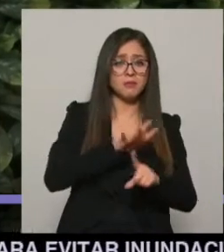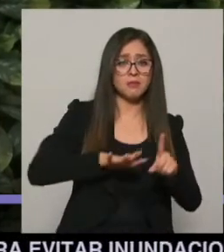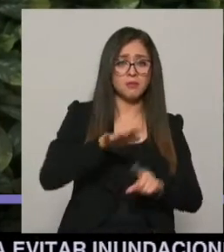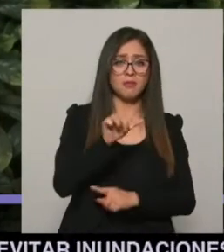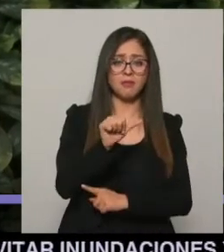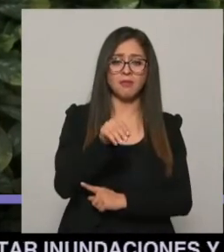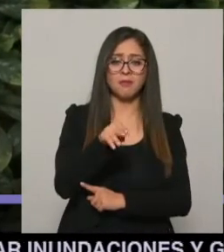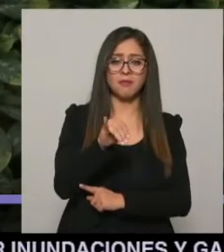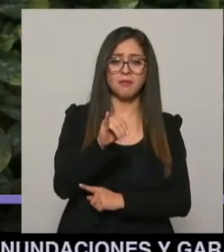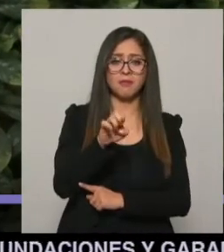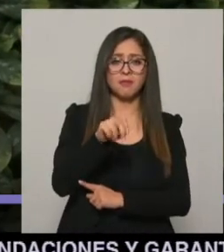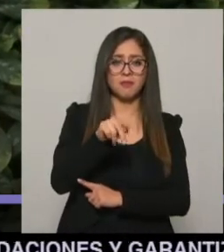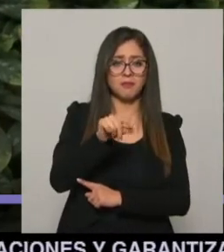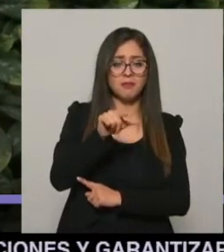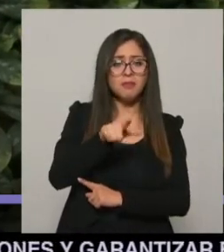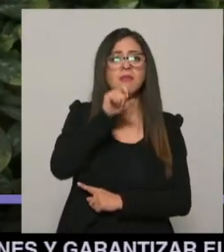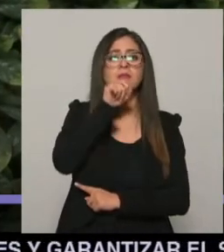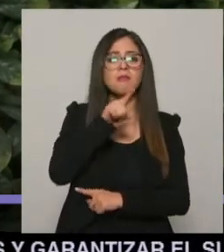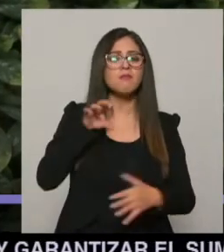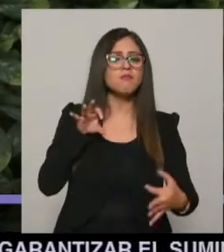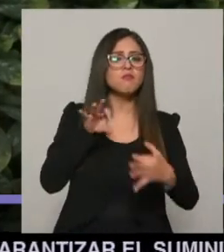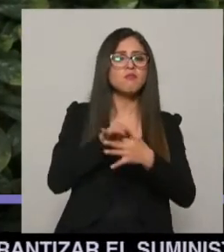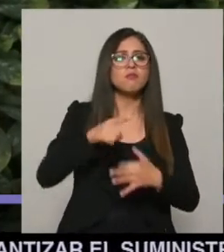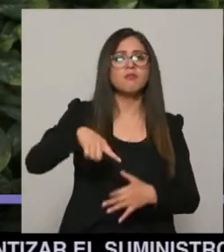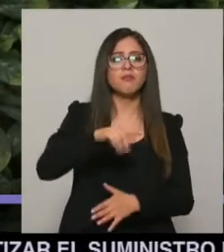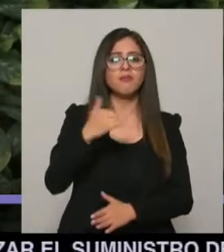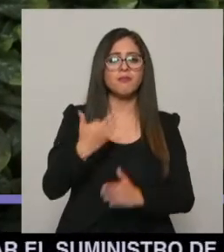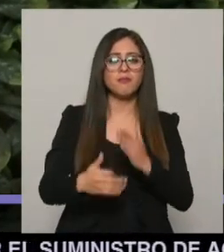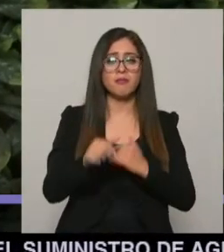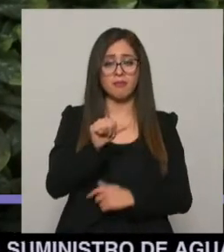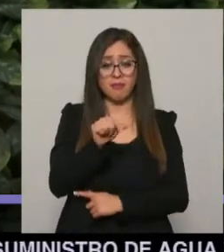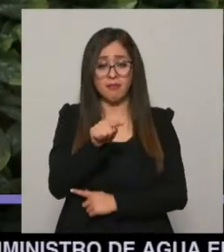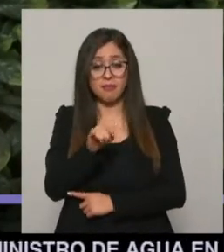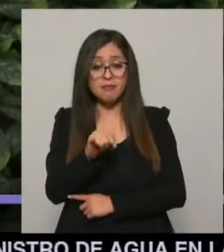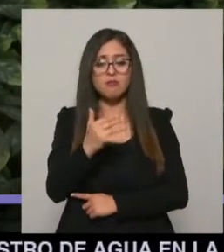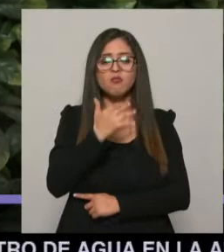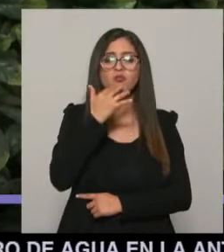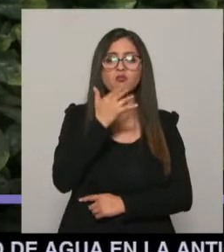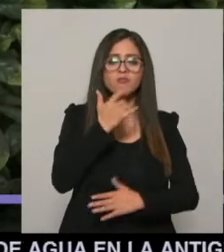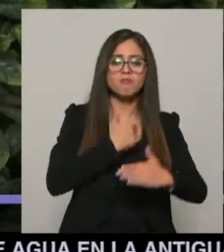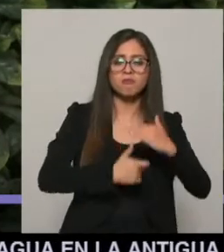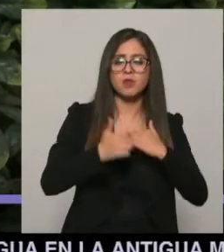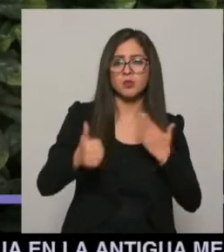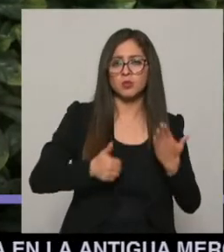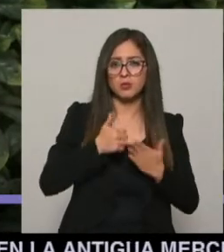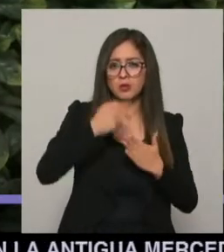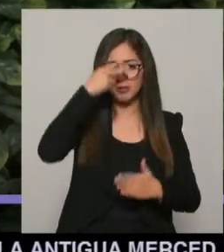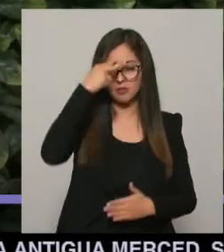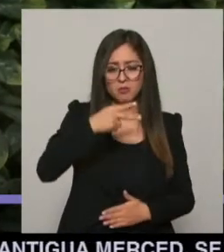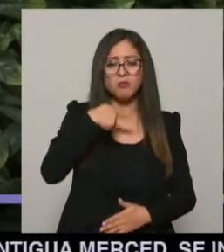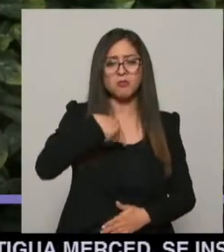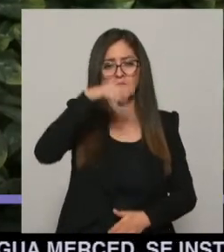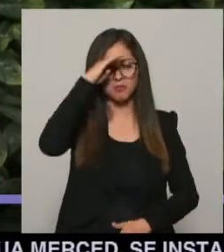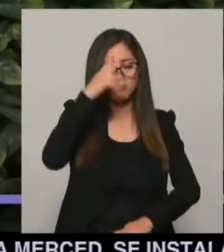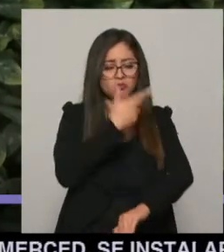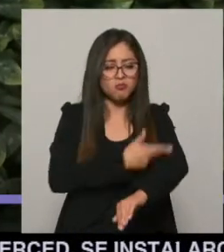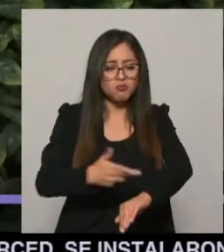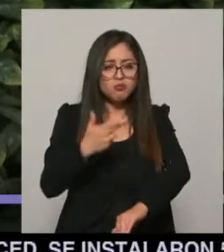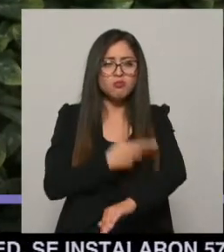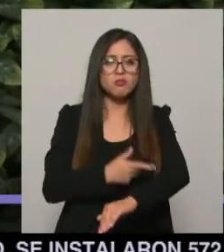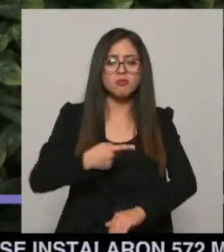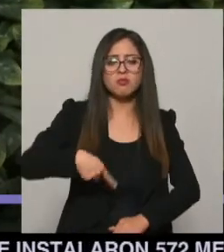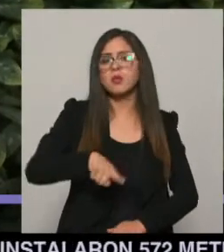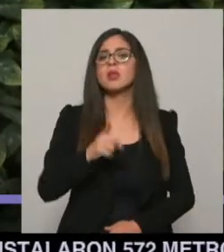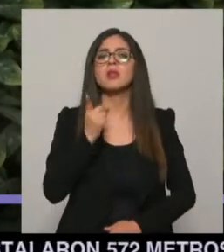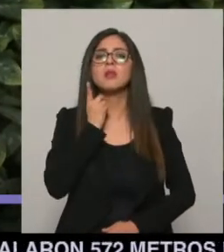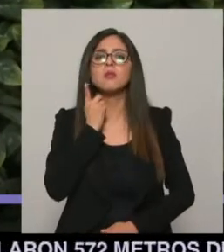y bueno, retomar también todo el sistema anticorrupción de la ciudad. Creo que son temas pendientes para la ciudadanía que los diputados de